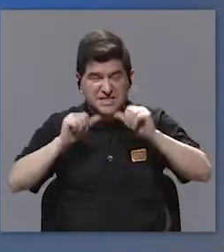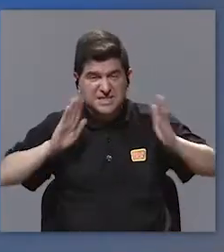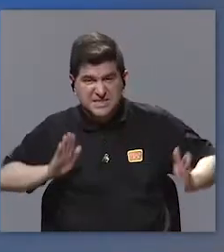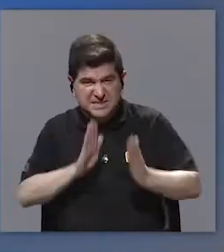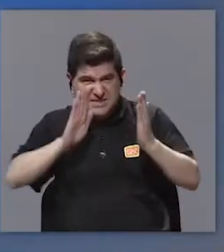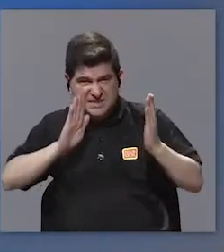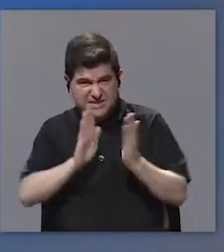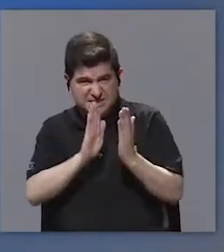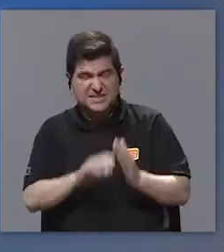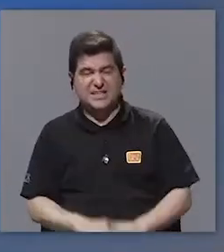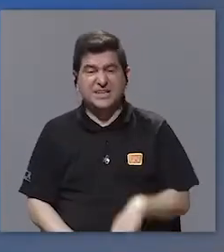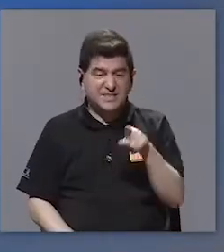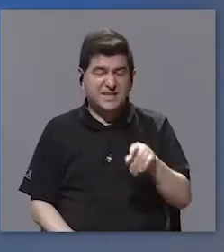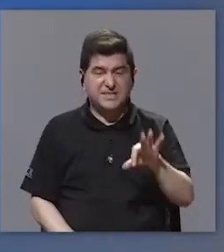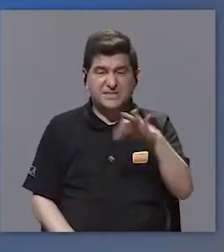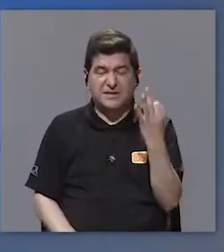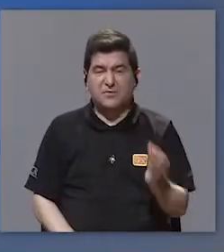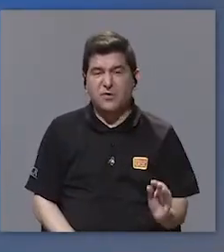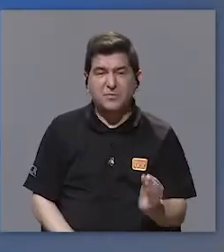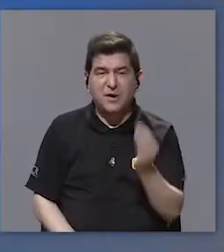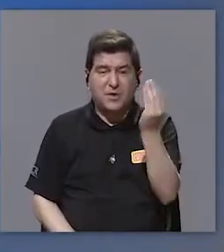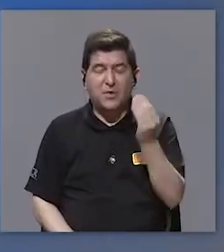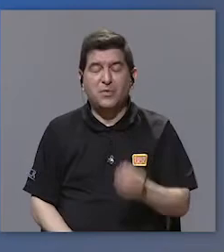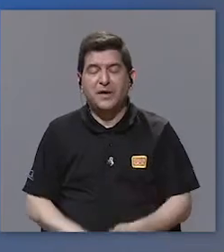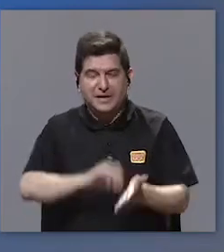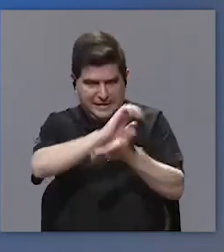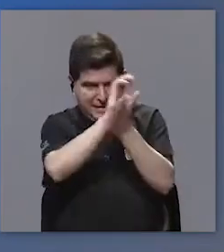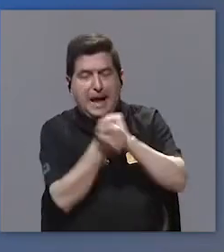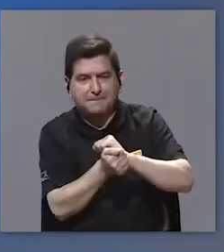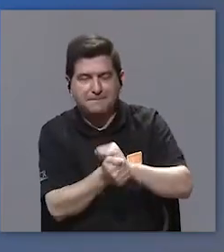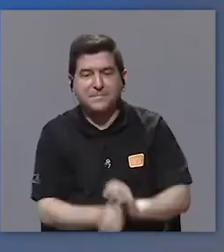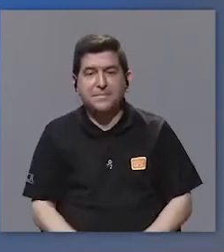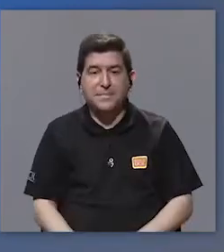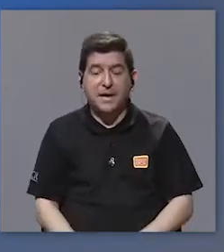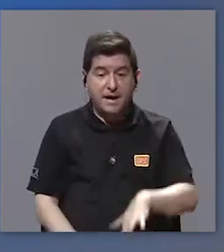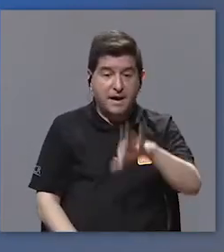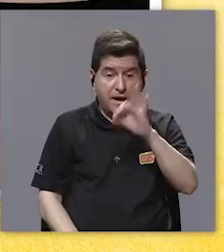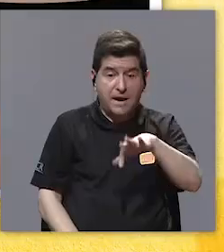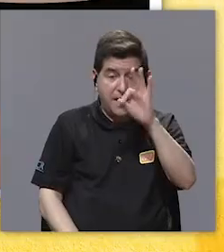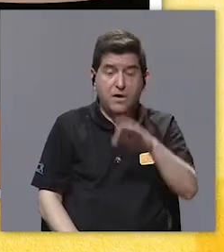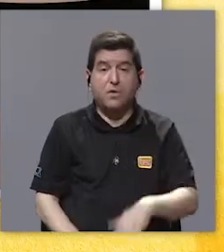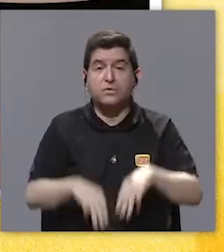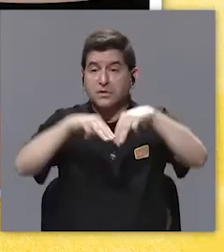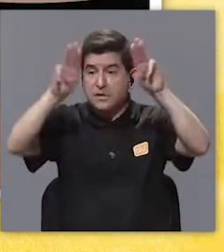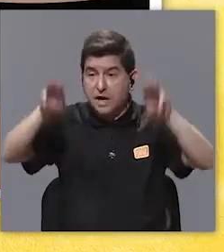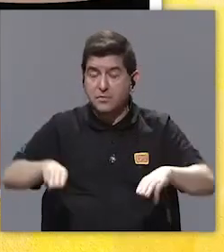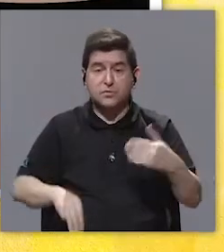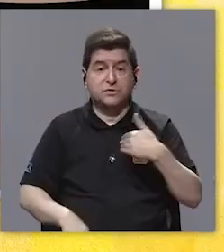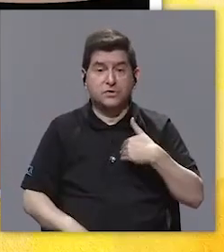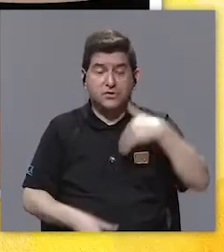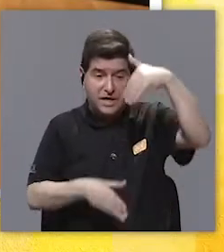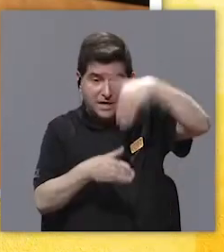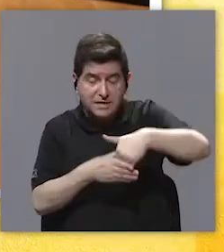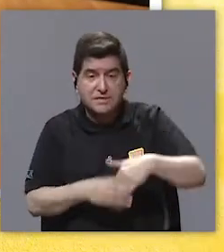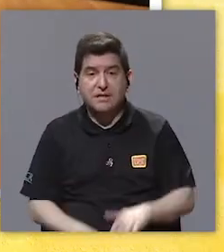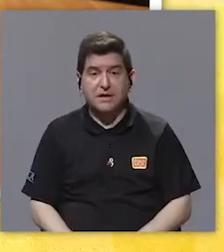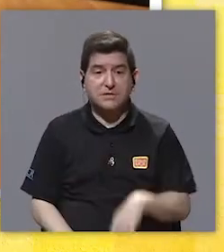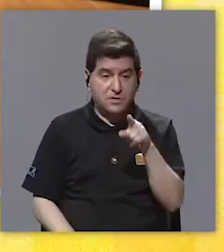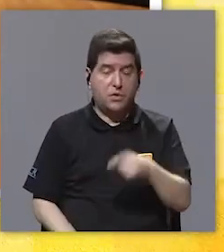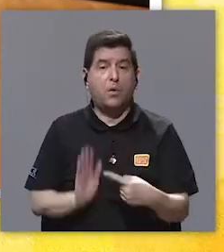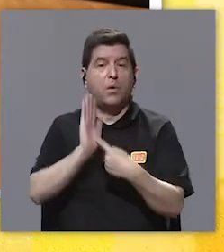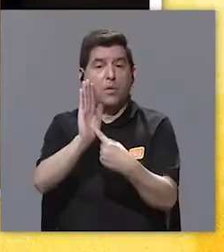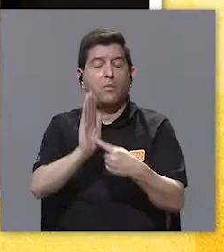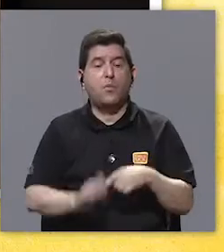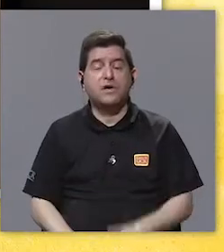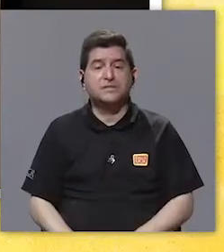rechazo por este medio tan joven la situación está cambiando por eso ahora podemos encontrar museos que tienen dentro de sus colecciones y exposiciones